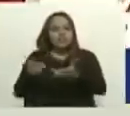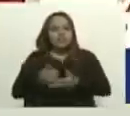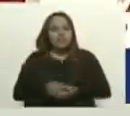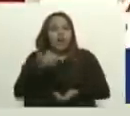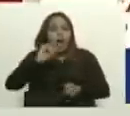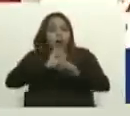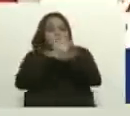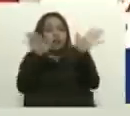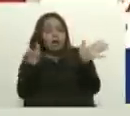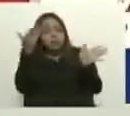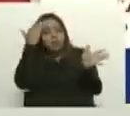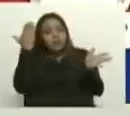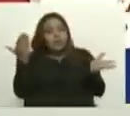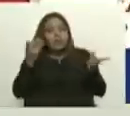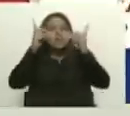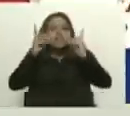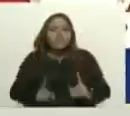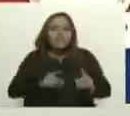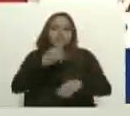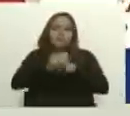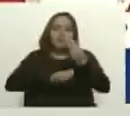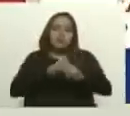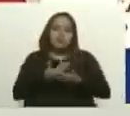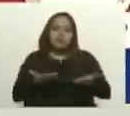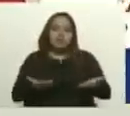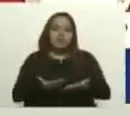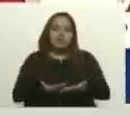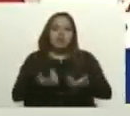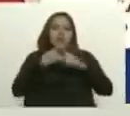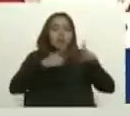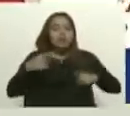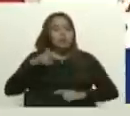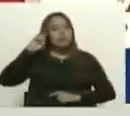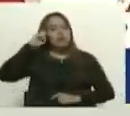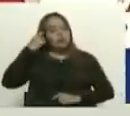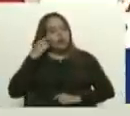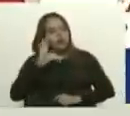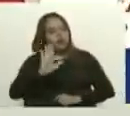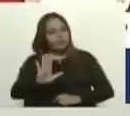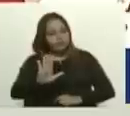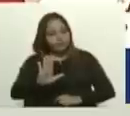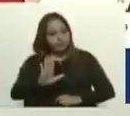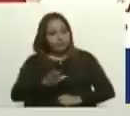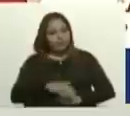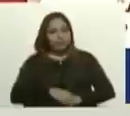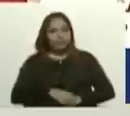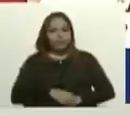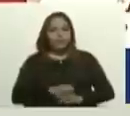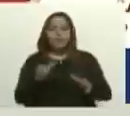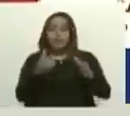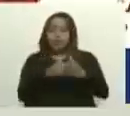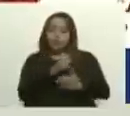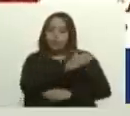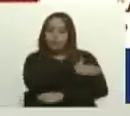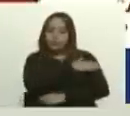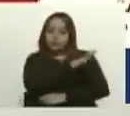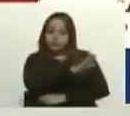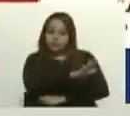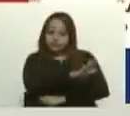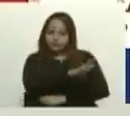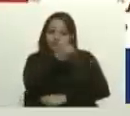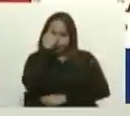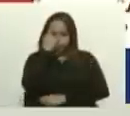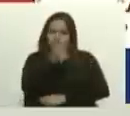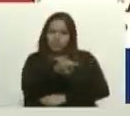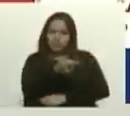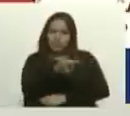lógico, estamos obligados a hacerlo. Pero yo lo recuerdo, señores de la oposición. Por eso es esa pedida de